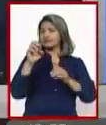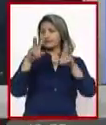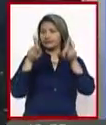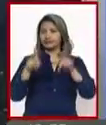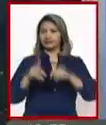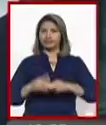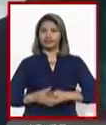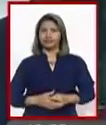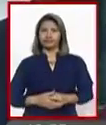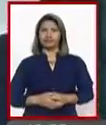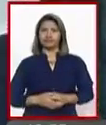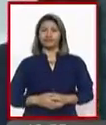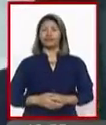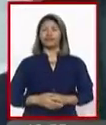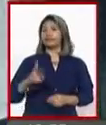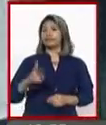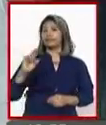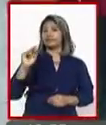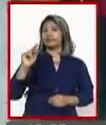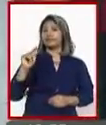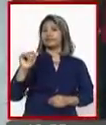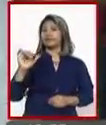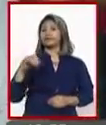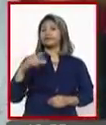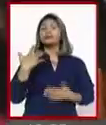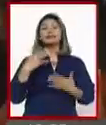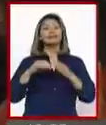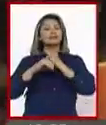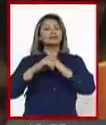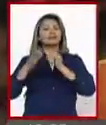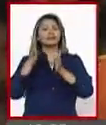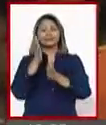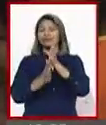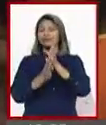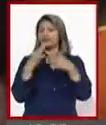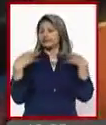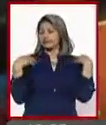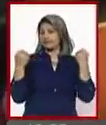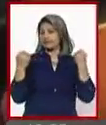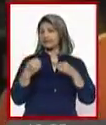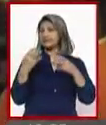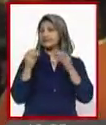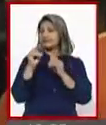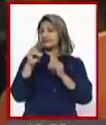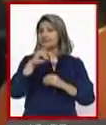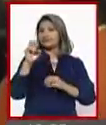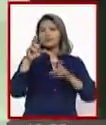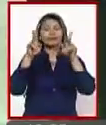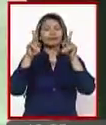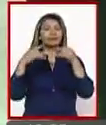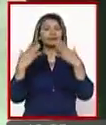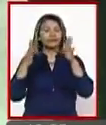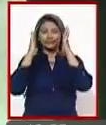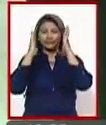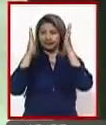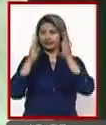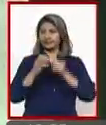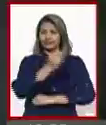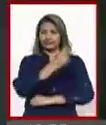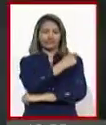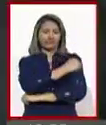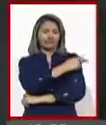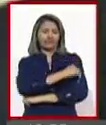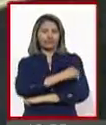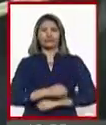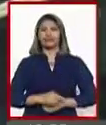personas. El Rotary Club y Fundacor realizaron una campaña gratuita de salud en la que más de 200 personas fueron atendidas en el Hospital